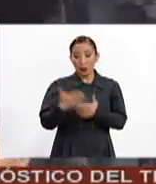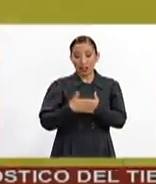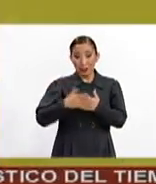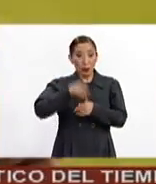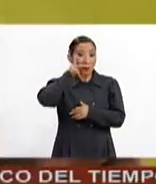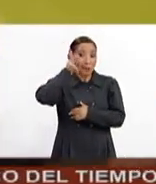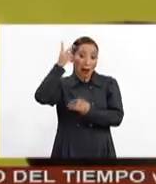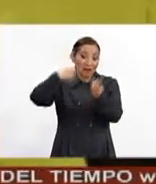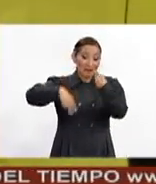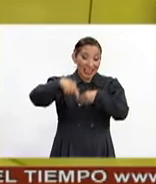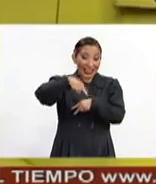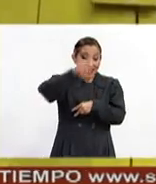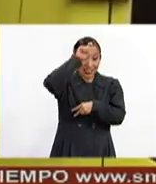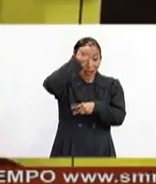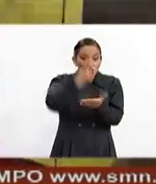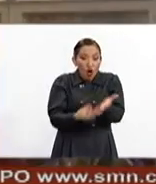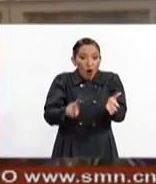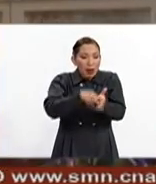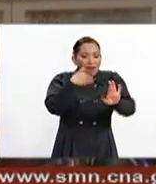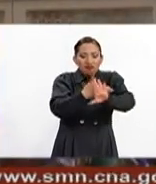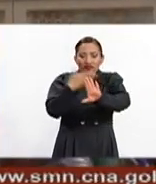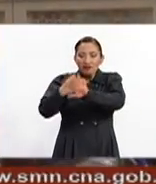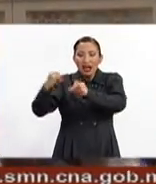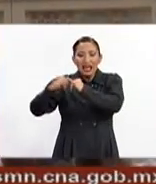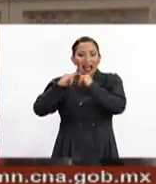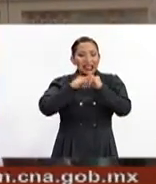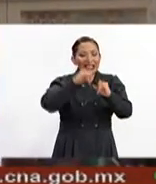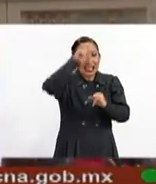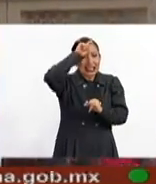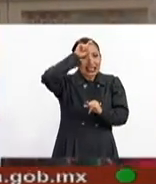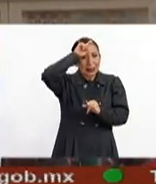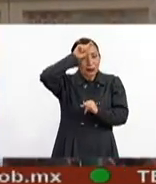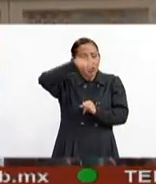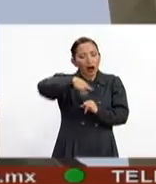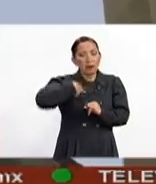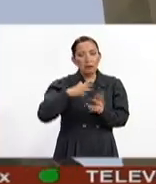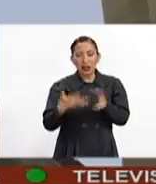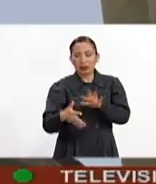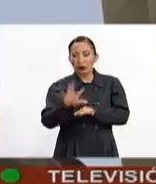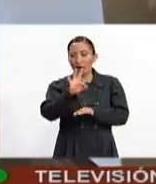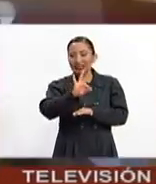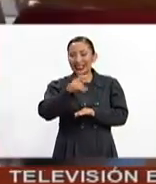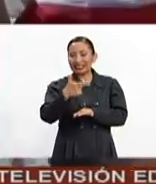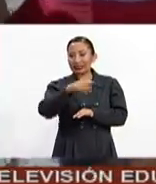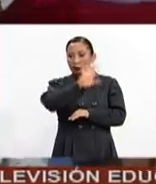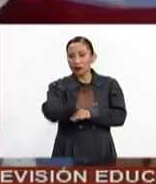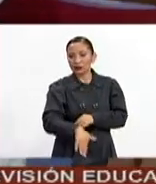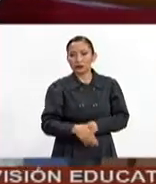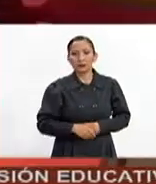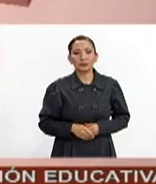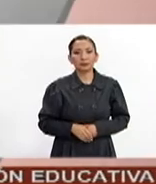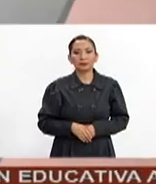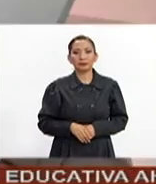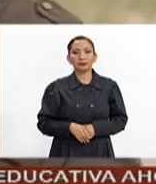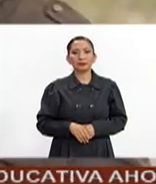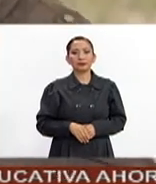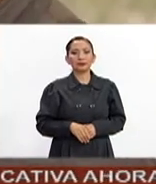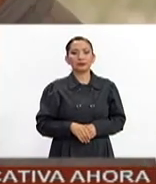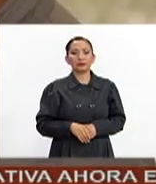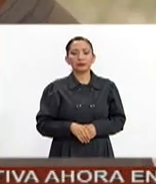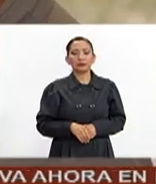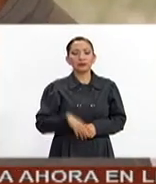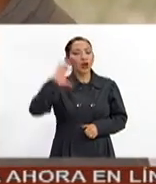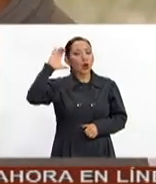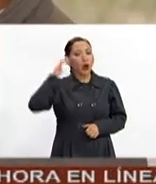llegue el Papa Francisco, un doble atentado terrorista en iglesias de Egipto deja al menos 47 muertos.